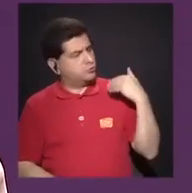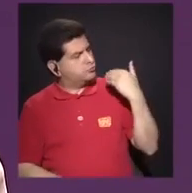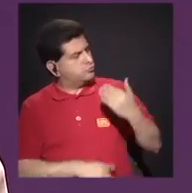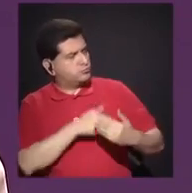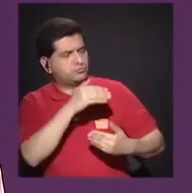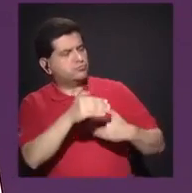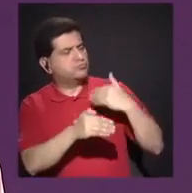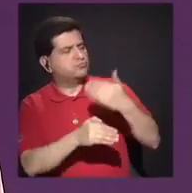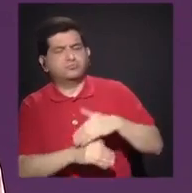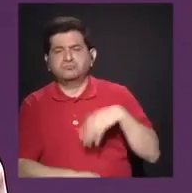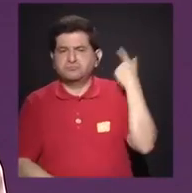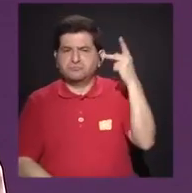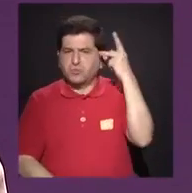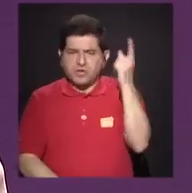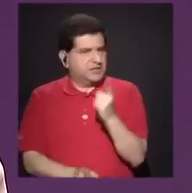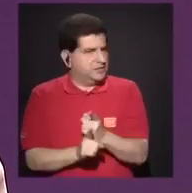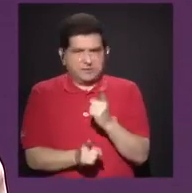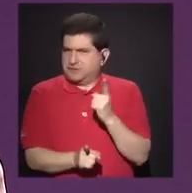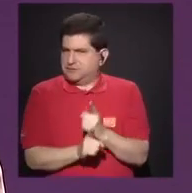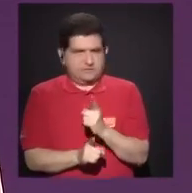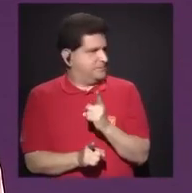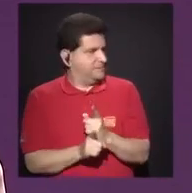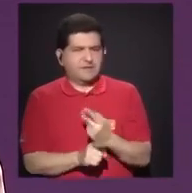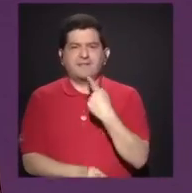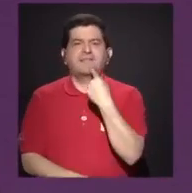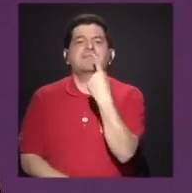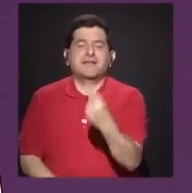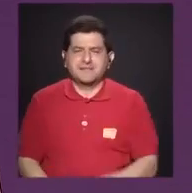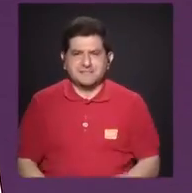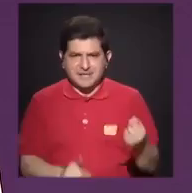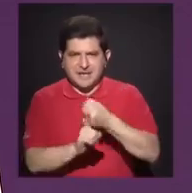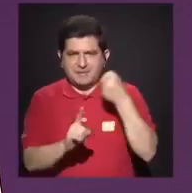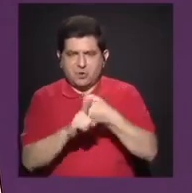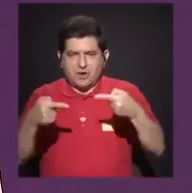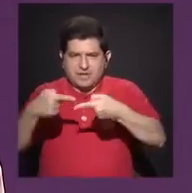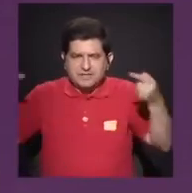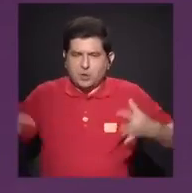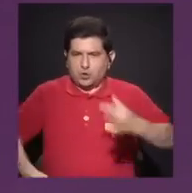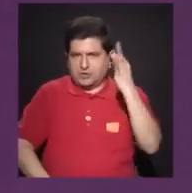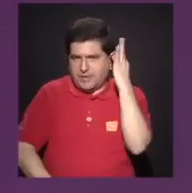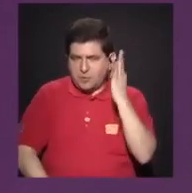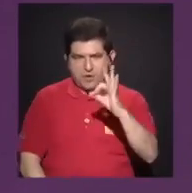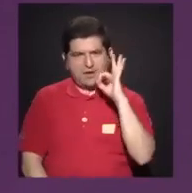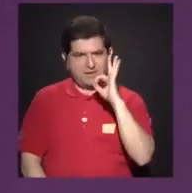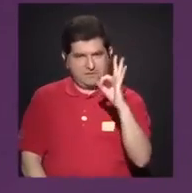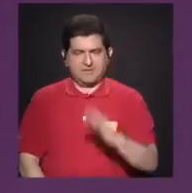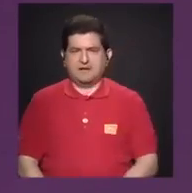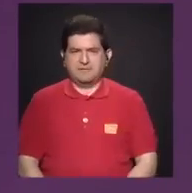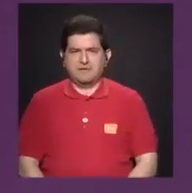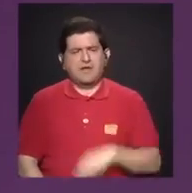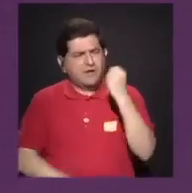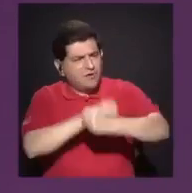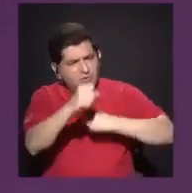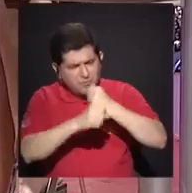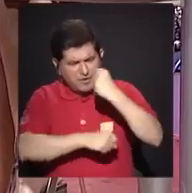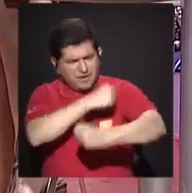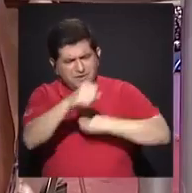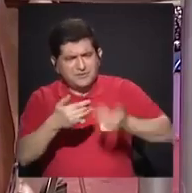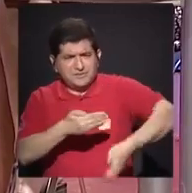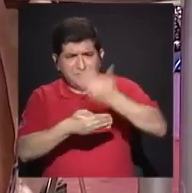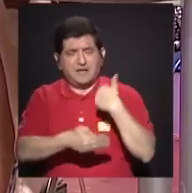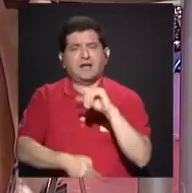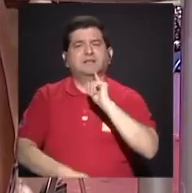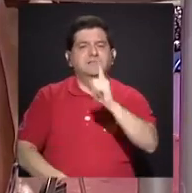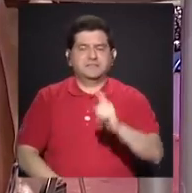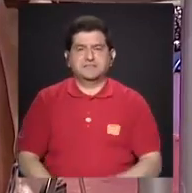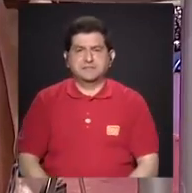vuelto políticamente incorrecto decir que la violencia contra las mujeres está bien, como hace muchos años se podía decir,